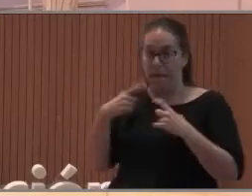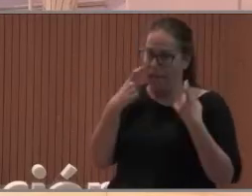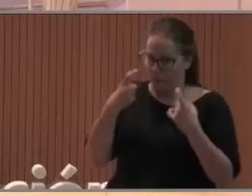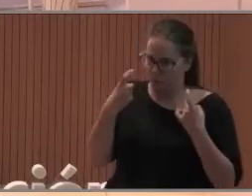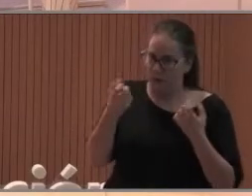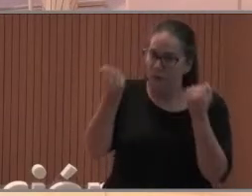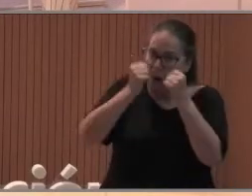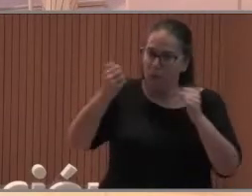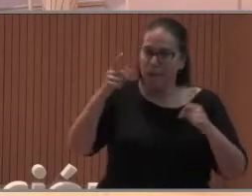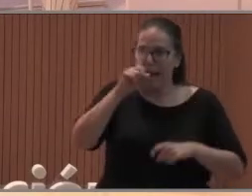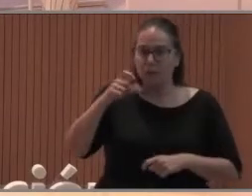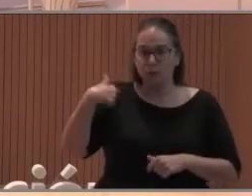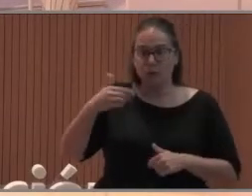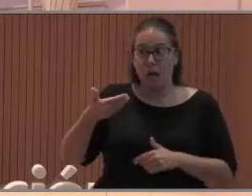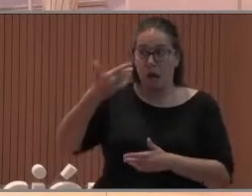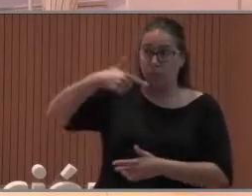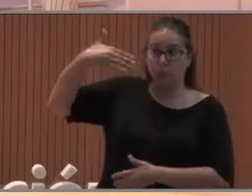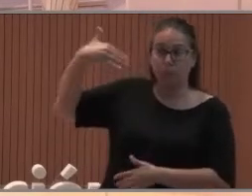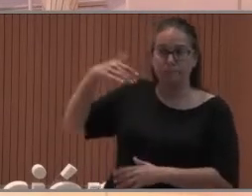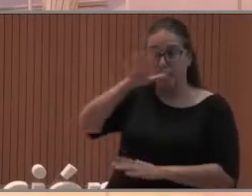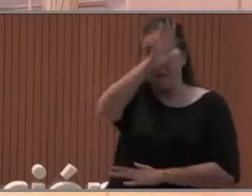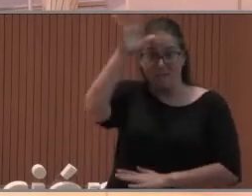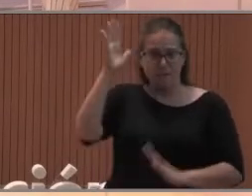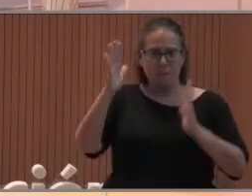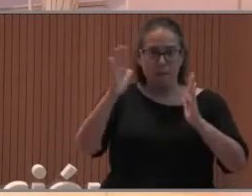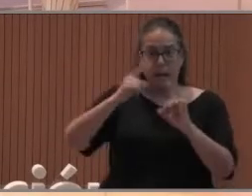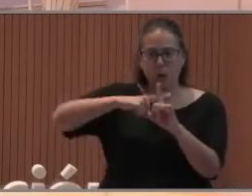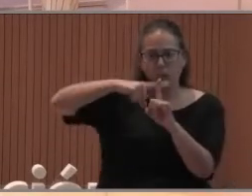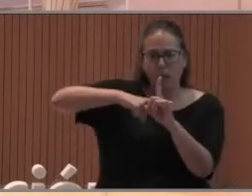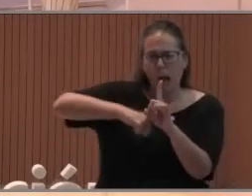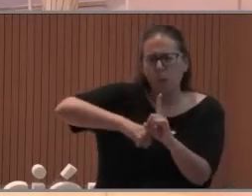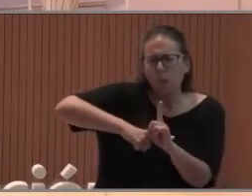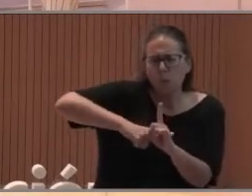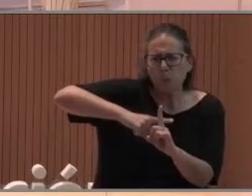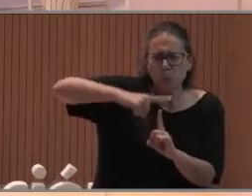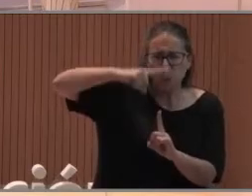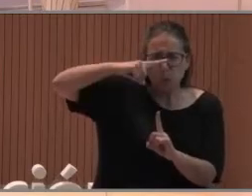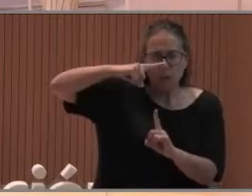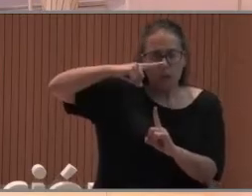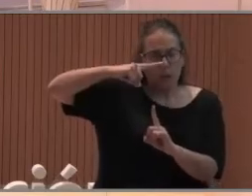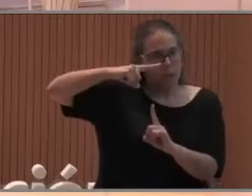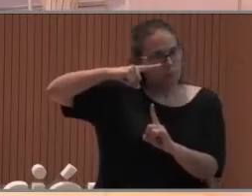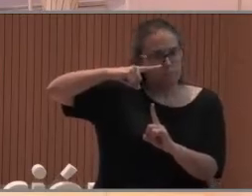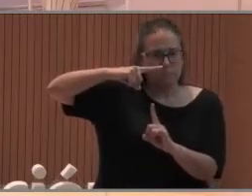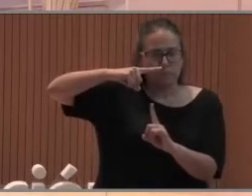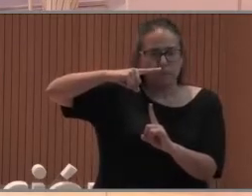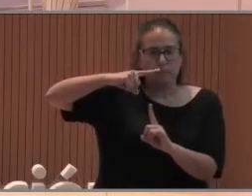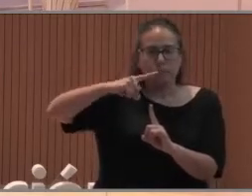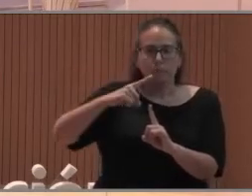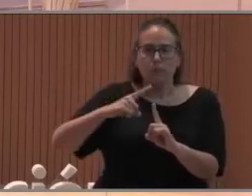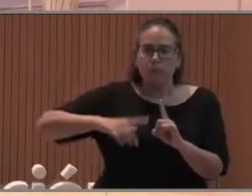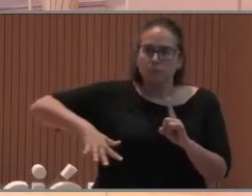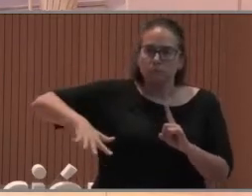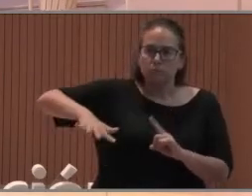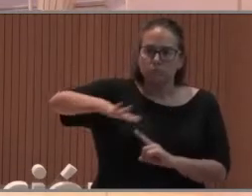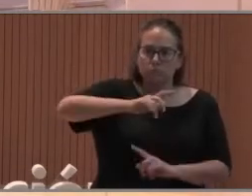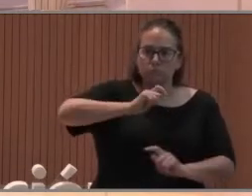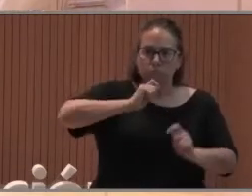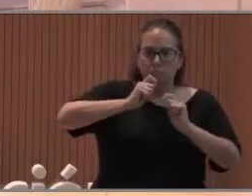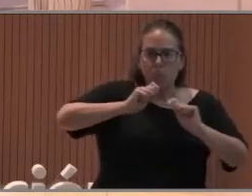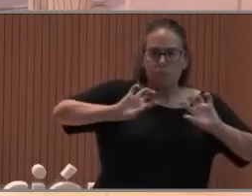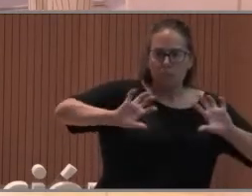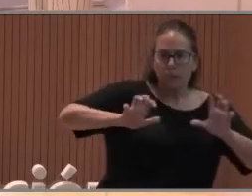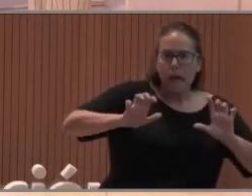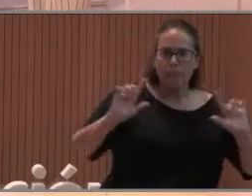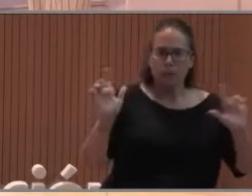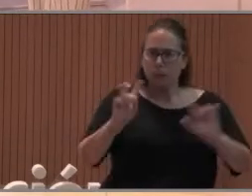cuantos años, pues aquel verano las altas temperaturas ocuparon muchísimos espacios en los medios de comunicación